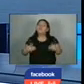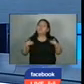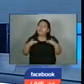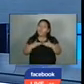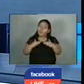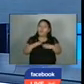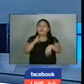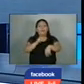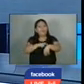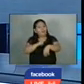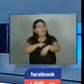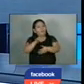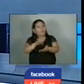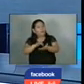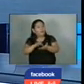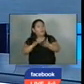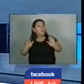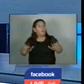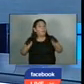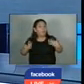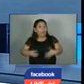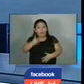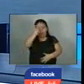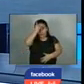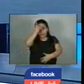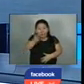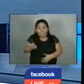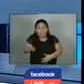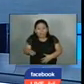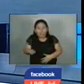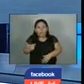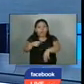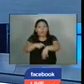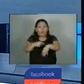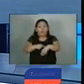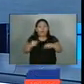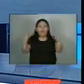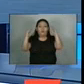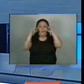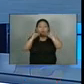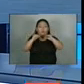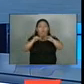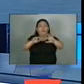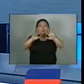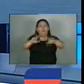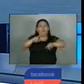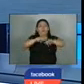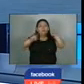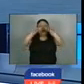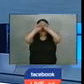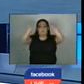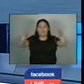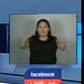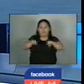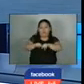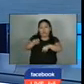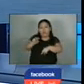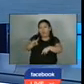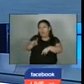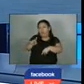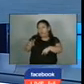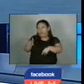Aprovechamos este espacio para invitarlos a que el próximo domingo no se pierdan a partir de las 8:30 de la noche al sur de la frontera un